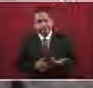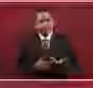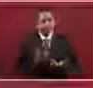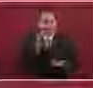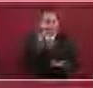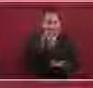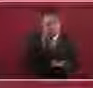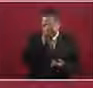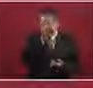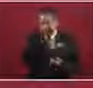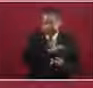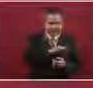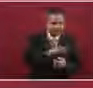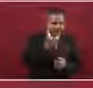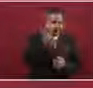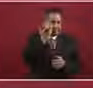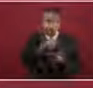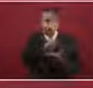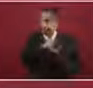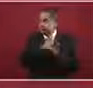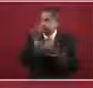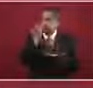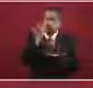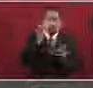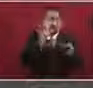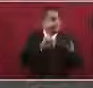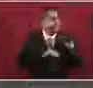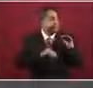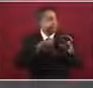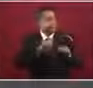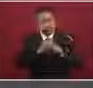facciosa de las leyes,